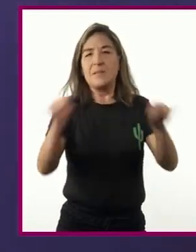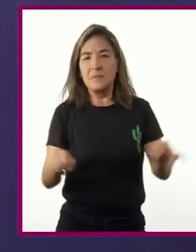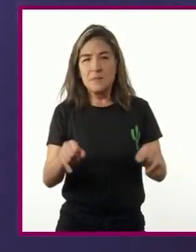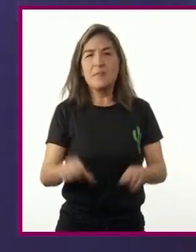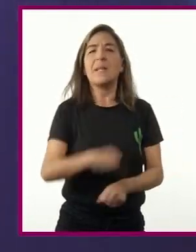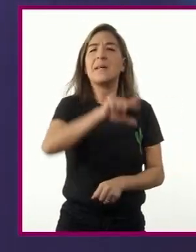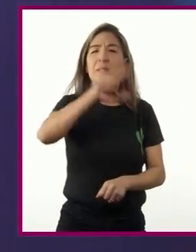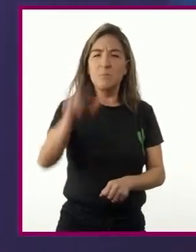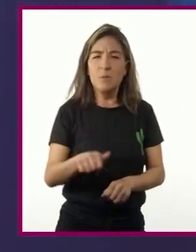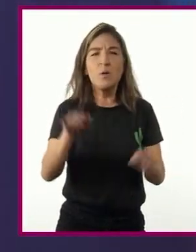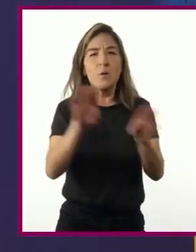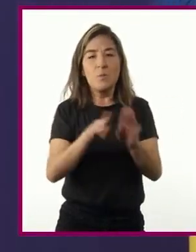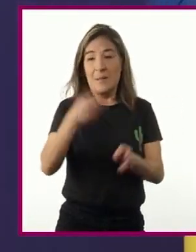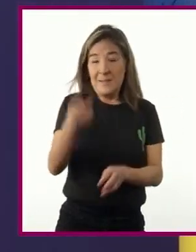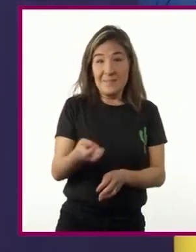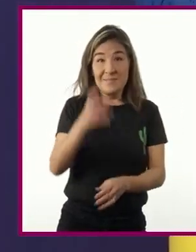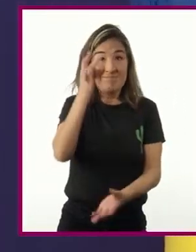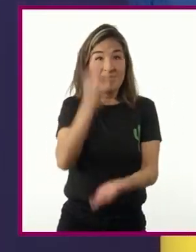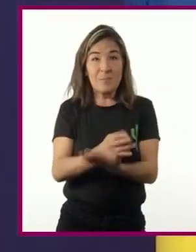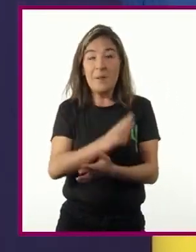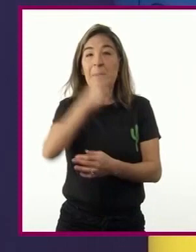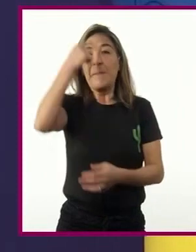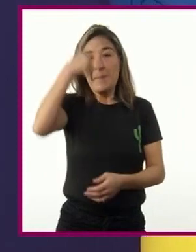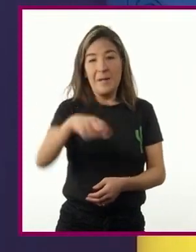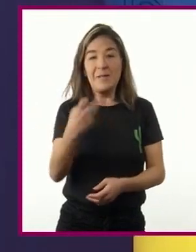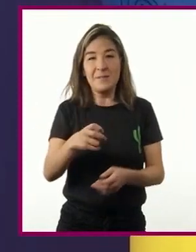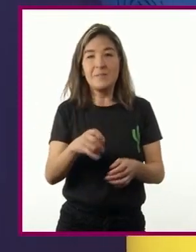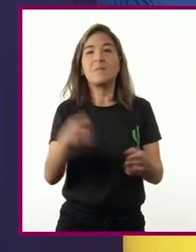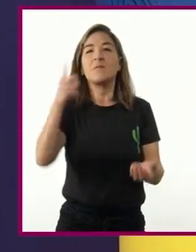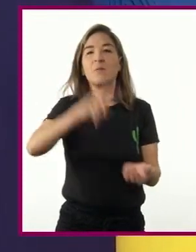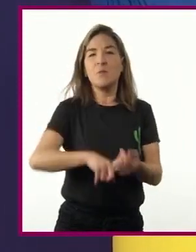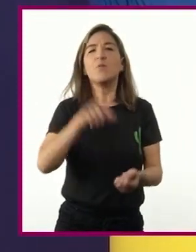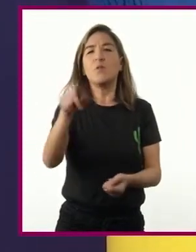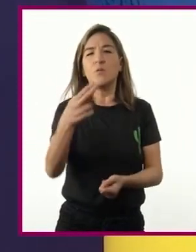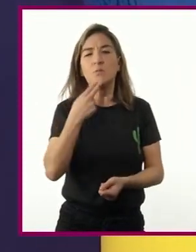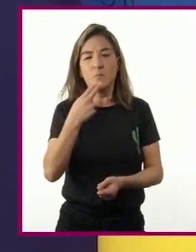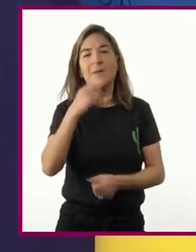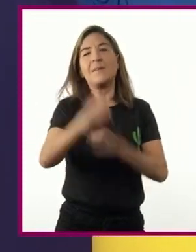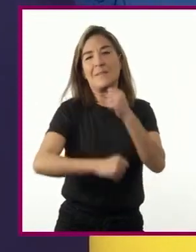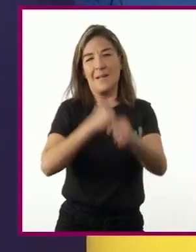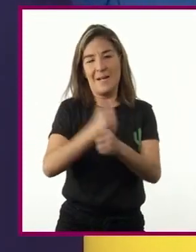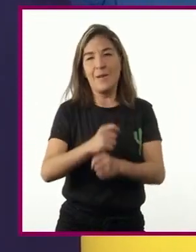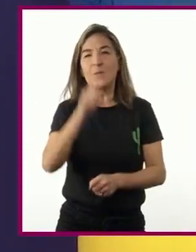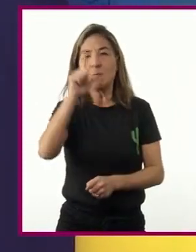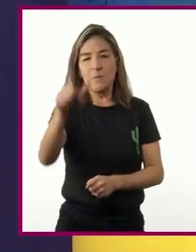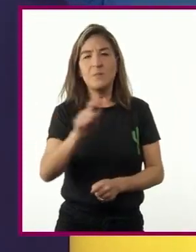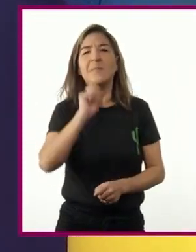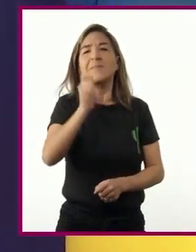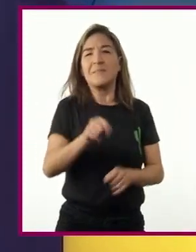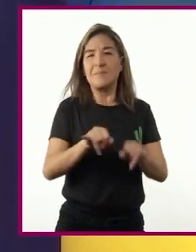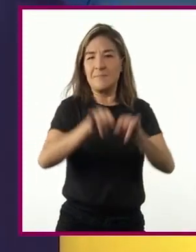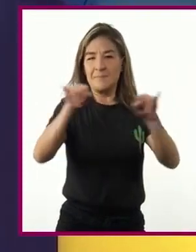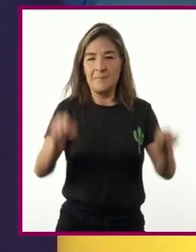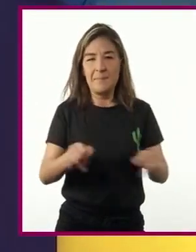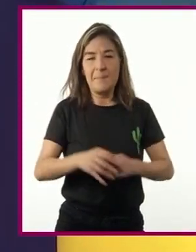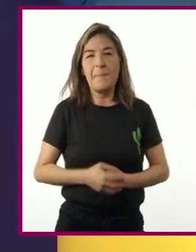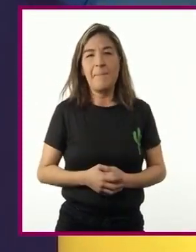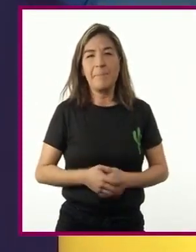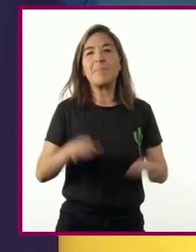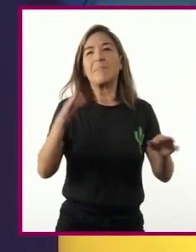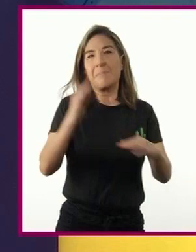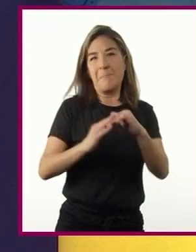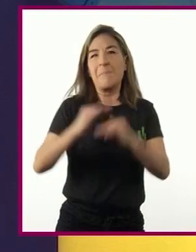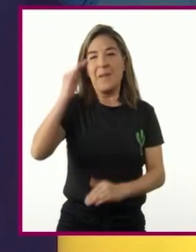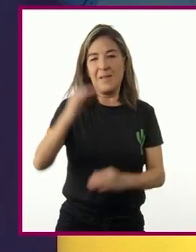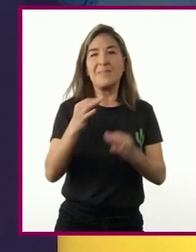determinamos que no era suficiente, por lo que pasamos a usar años luz. que es una distancia lo bastante